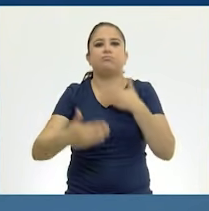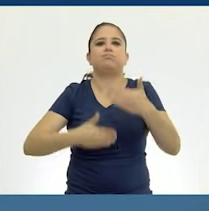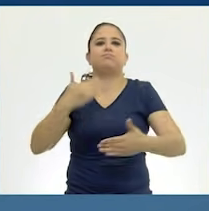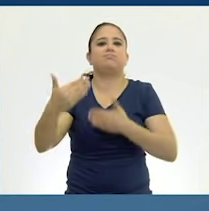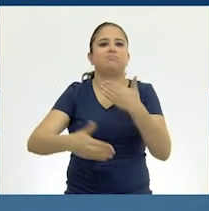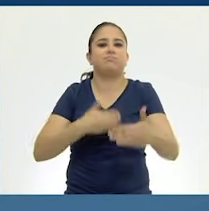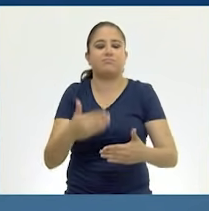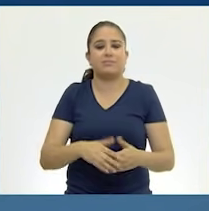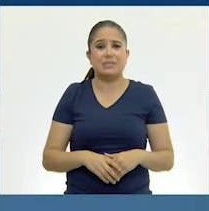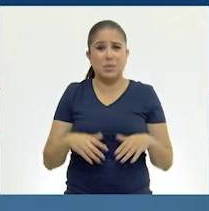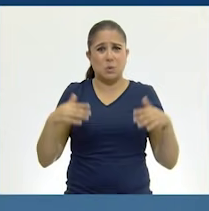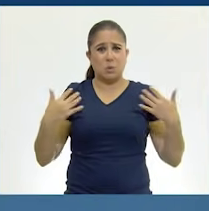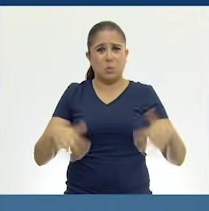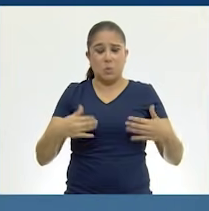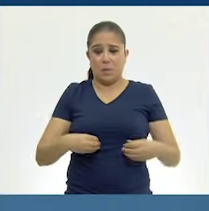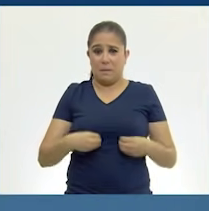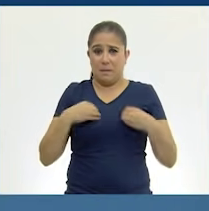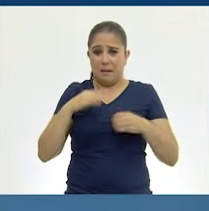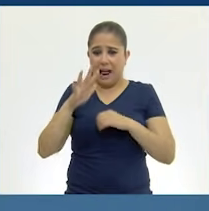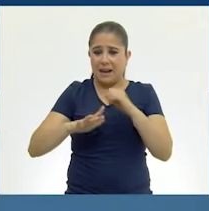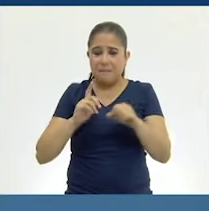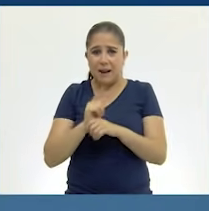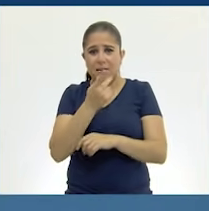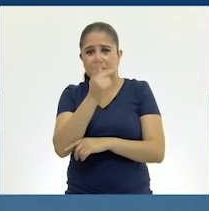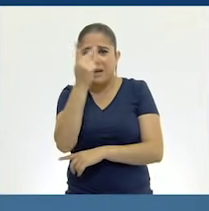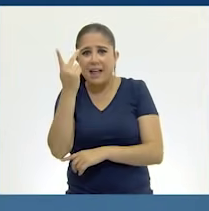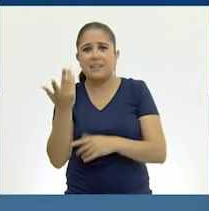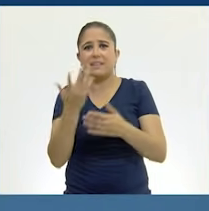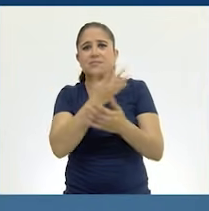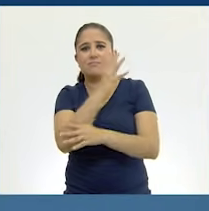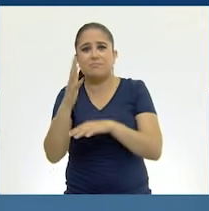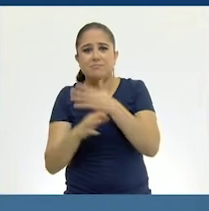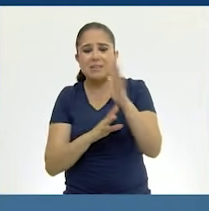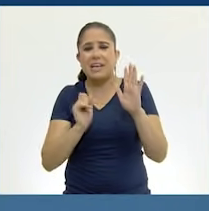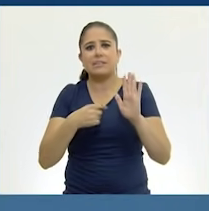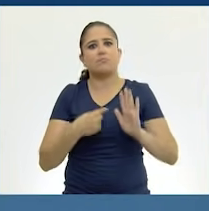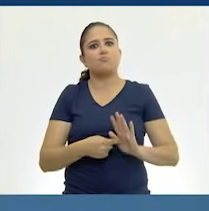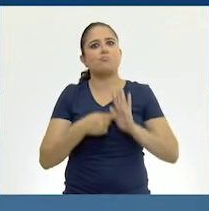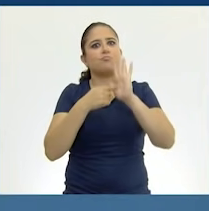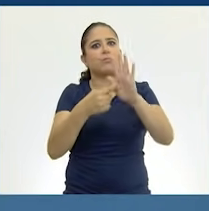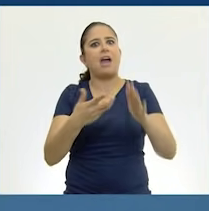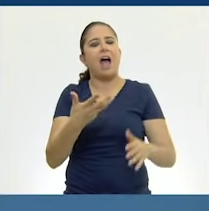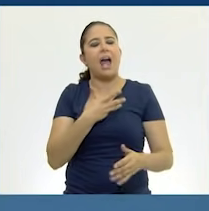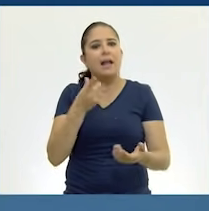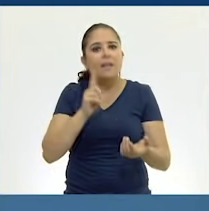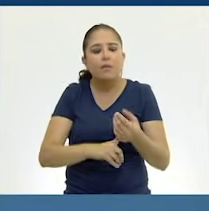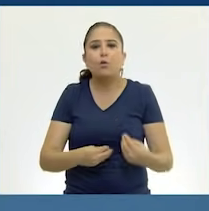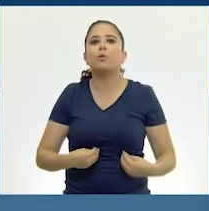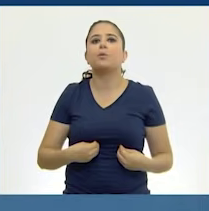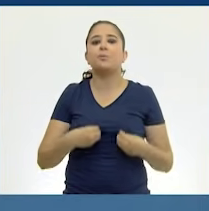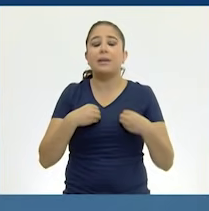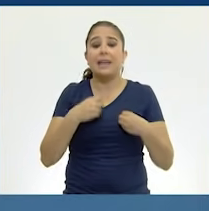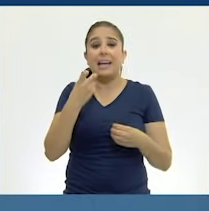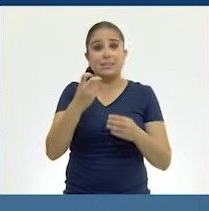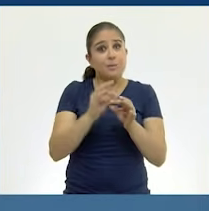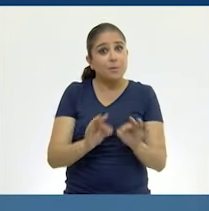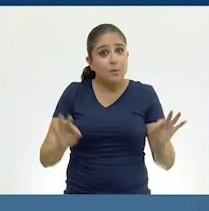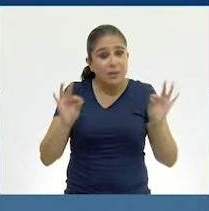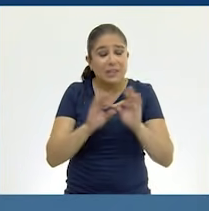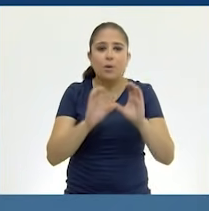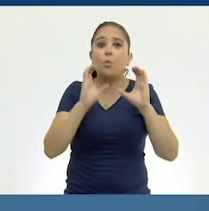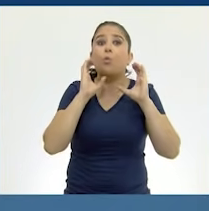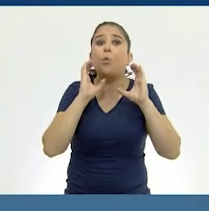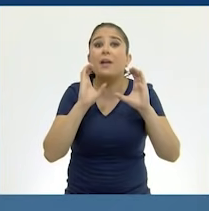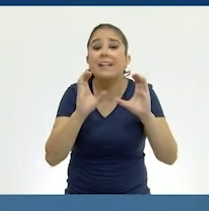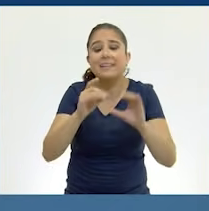¡Uy! Todo ser vivo es una manifestación de vida. Por eso es importante cuidarlos y